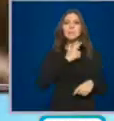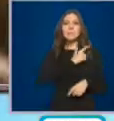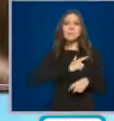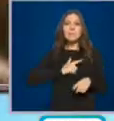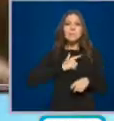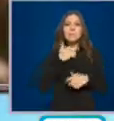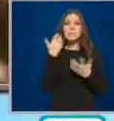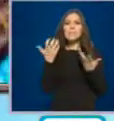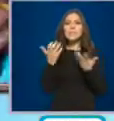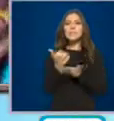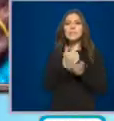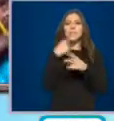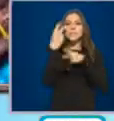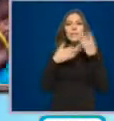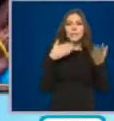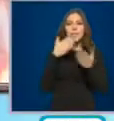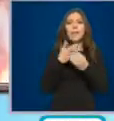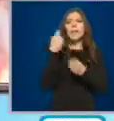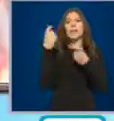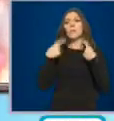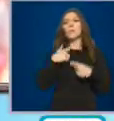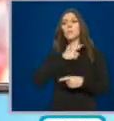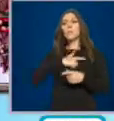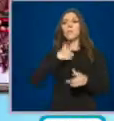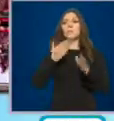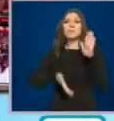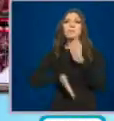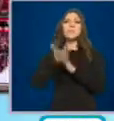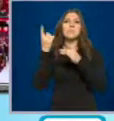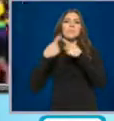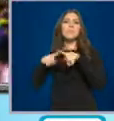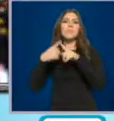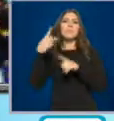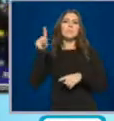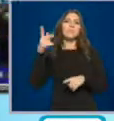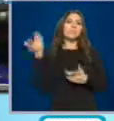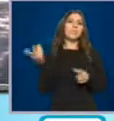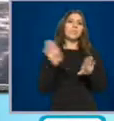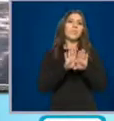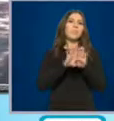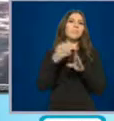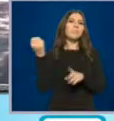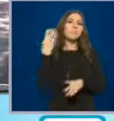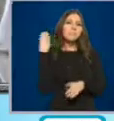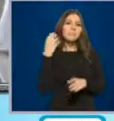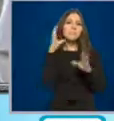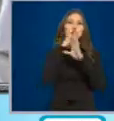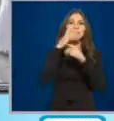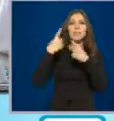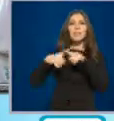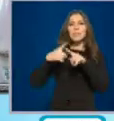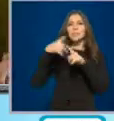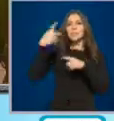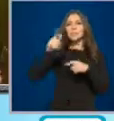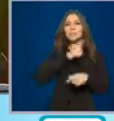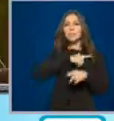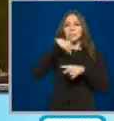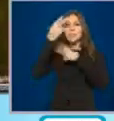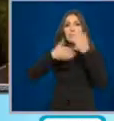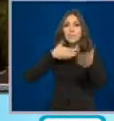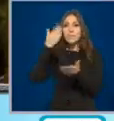así como a algunas personas les gusta ir a ciertos tipos de shows, a otras personas les gustan otros. Así y qué es. bueno que se pueda desarrollar.